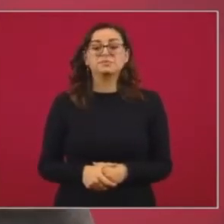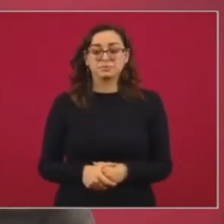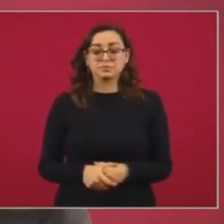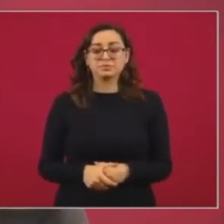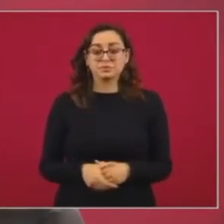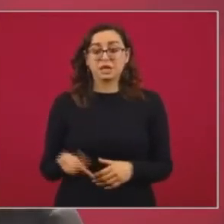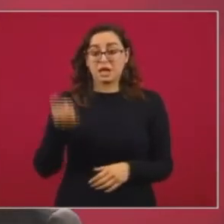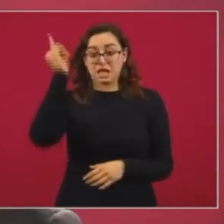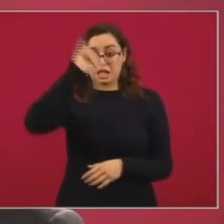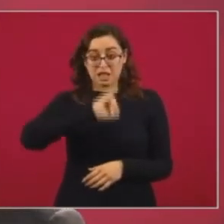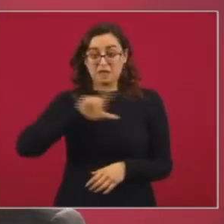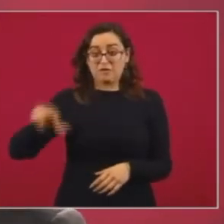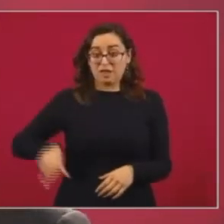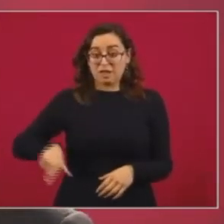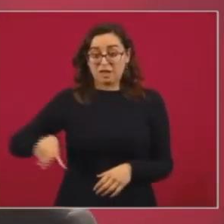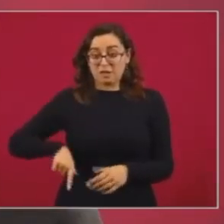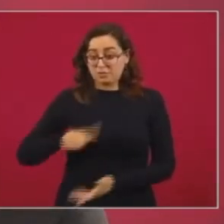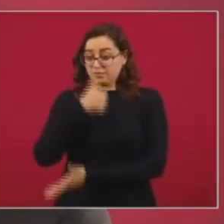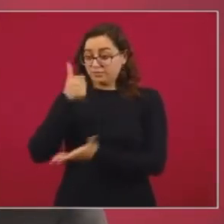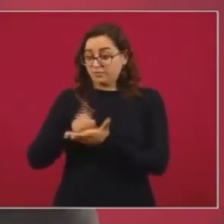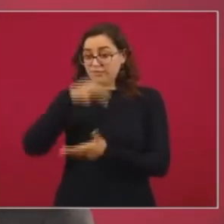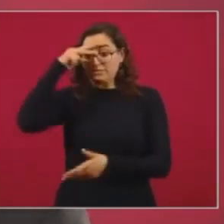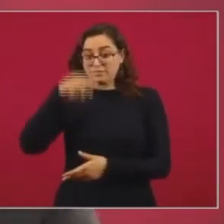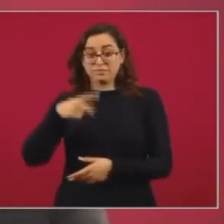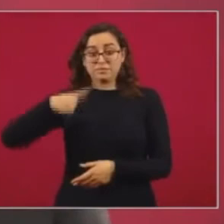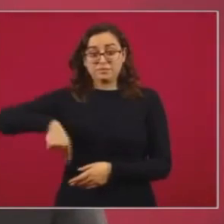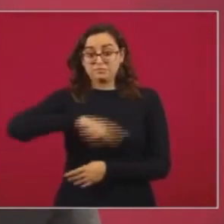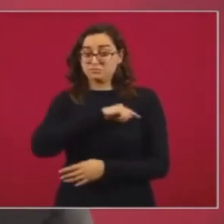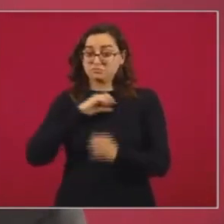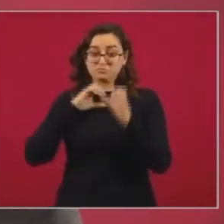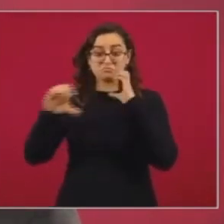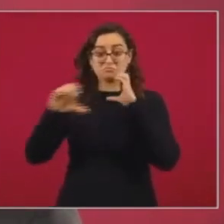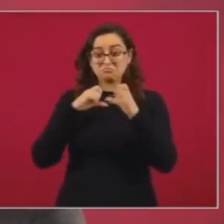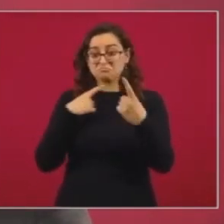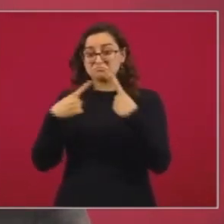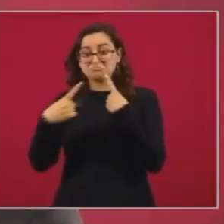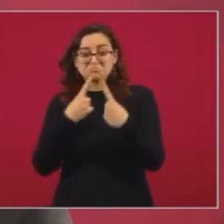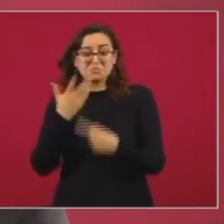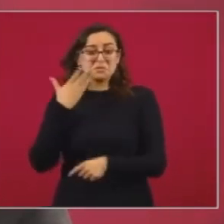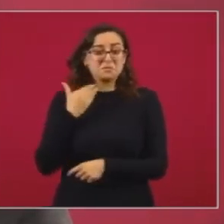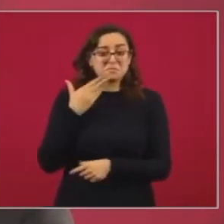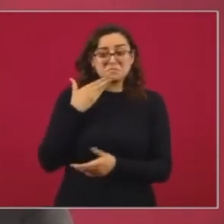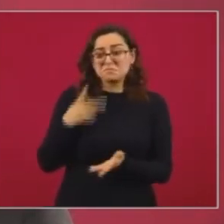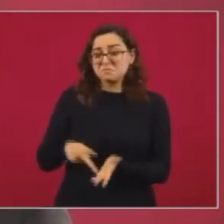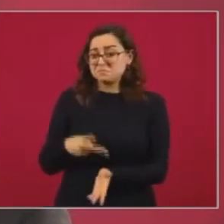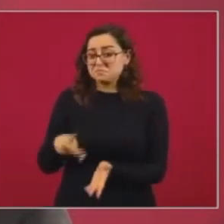jefa de gobierno tenemos una conversación extraordinariamente fluida, amigable,